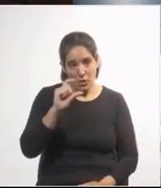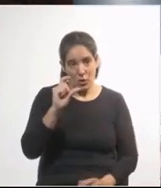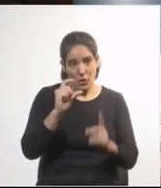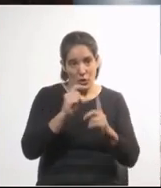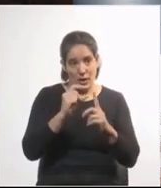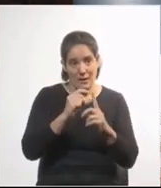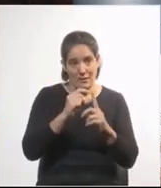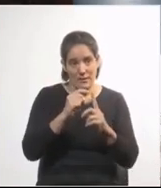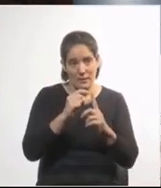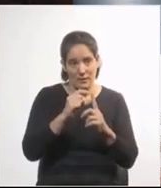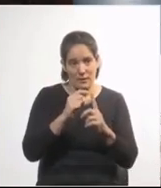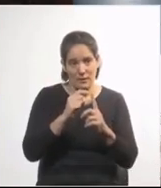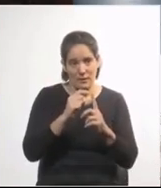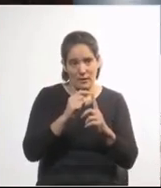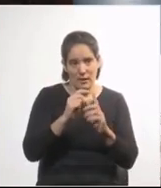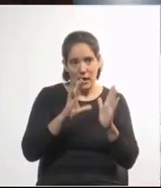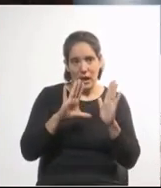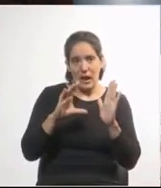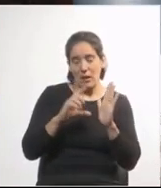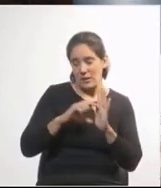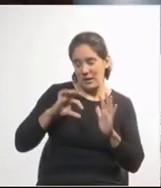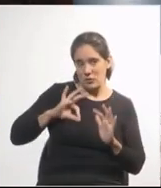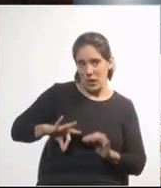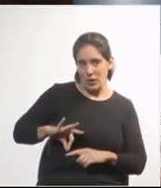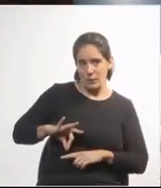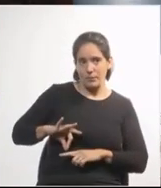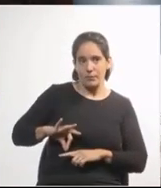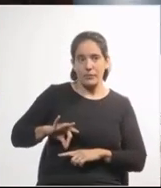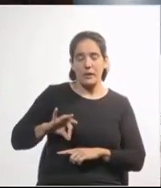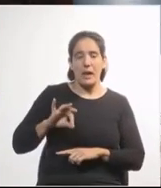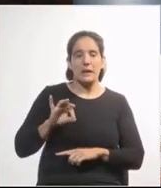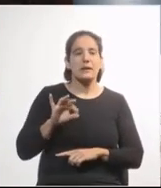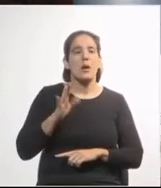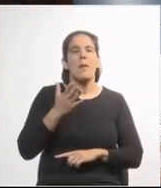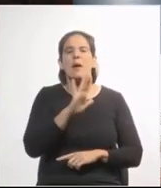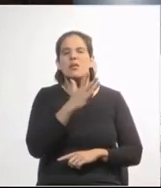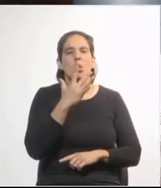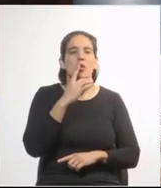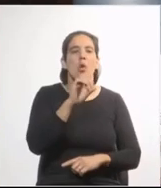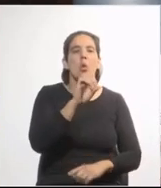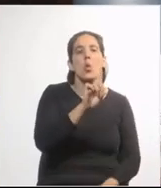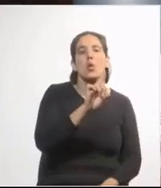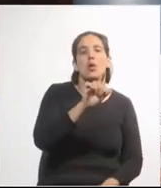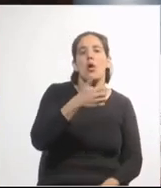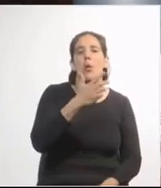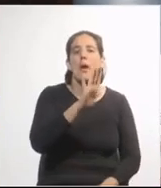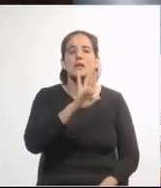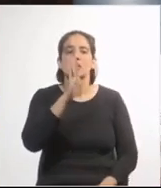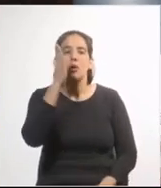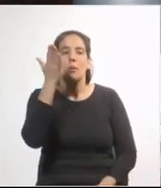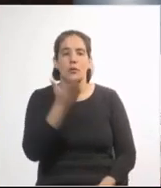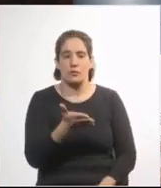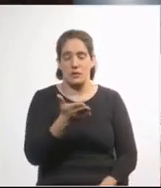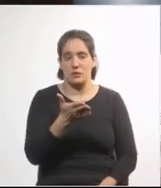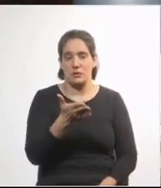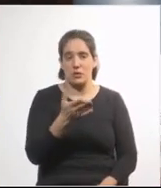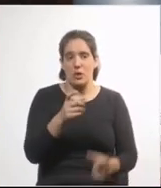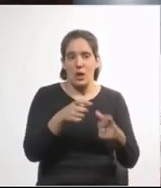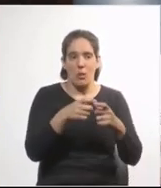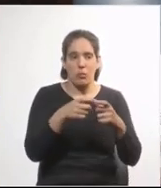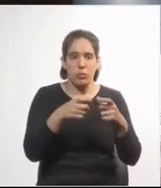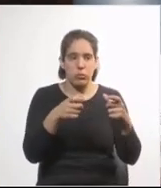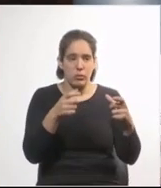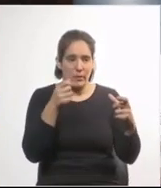podrían asimilar a las cuentas sueldo, explican solo el 1,5% del aumento de